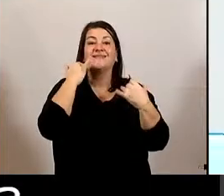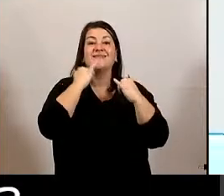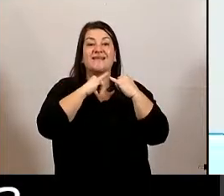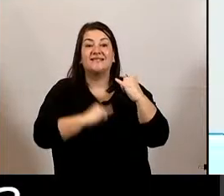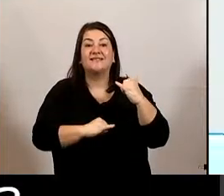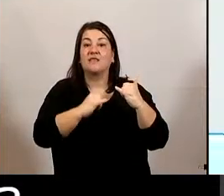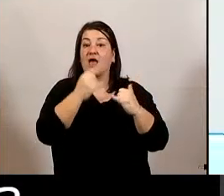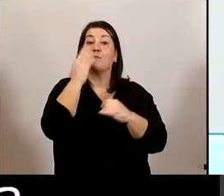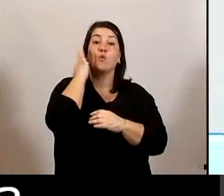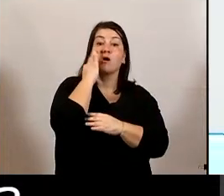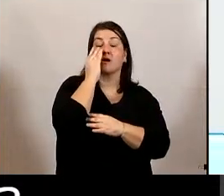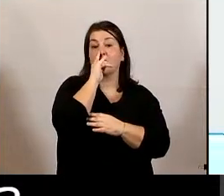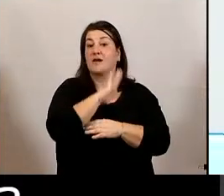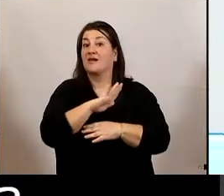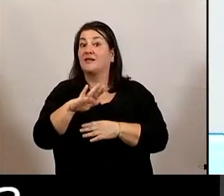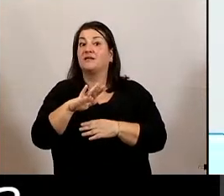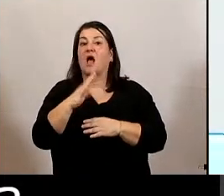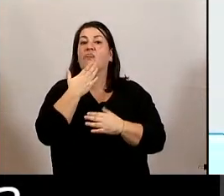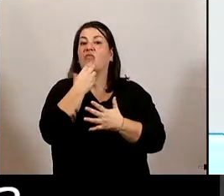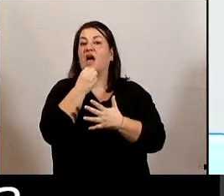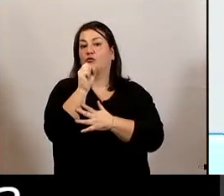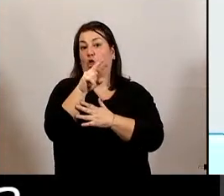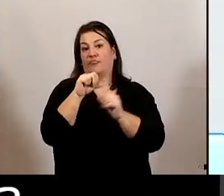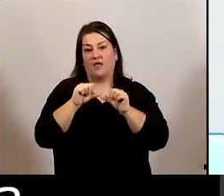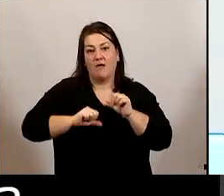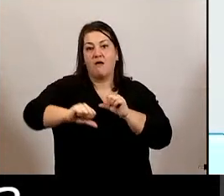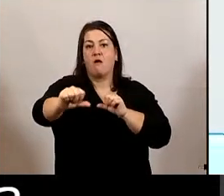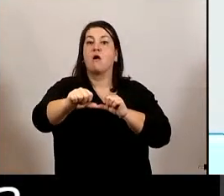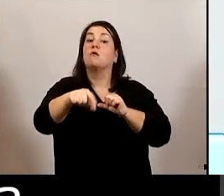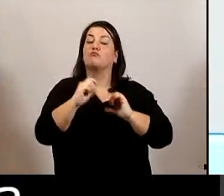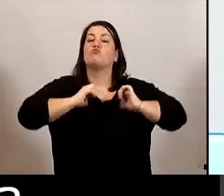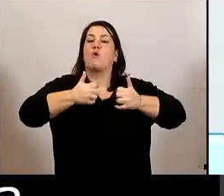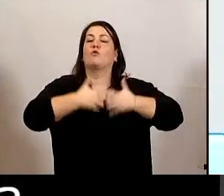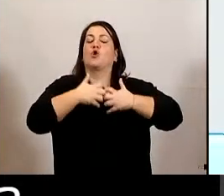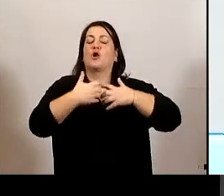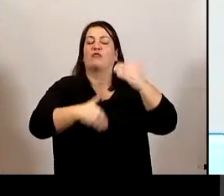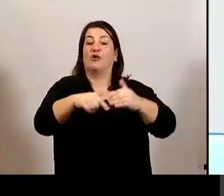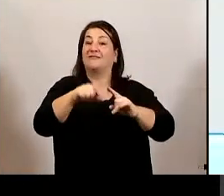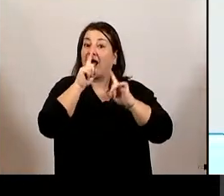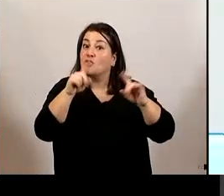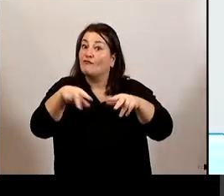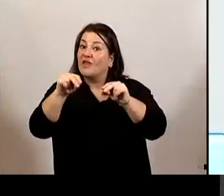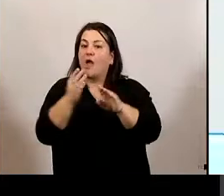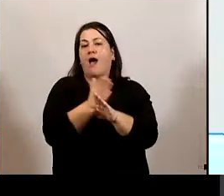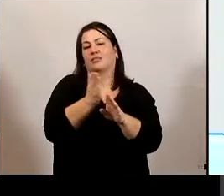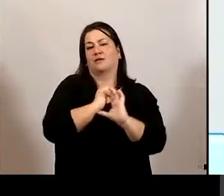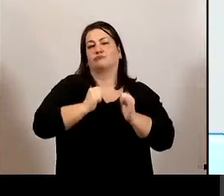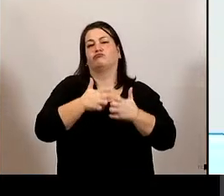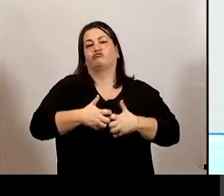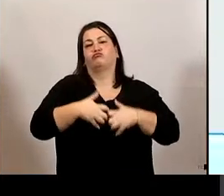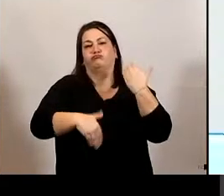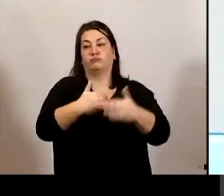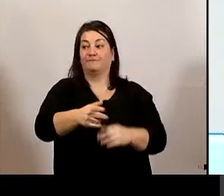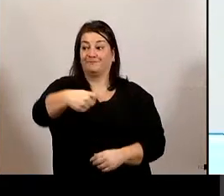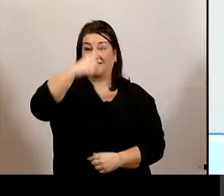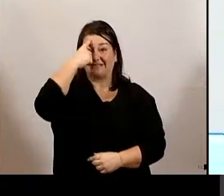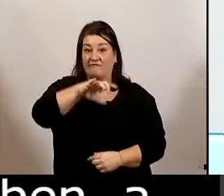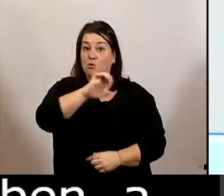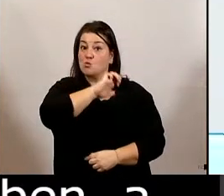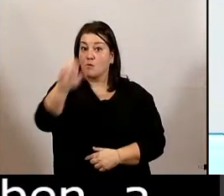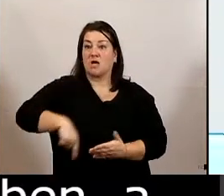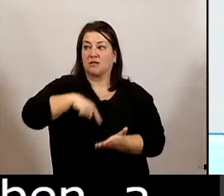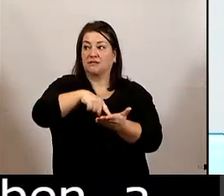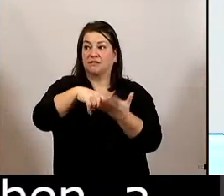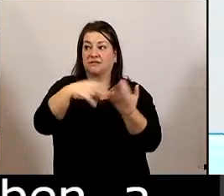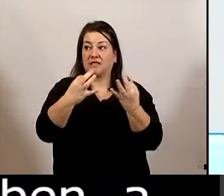años estarán en funcionamiento antes de que finalice este año. Como saben, a pesar de que Europa exigía un